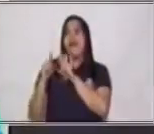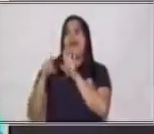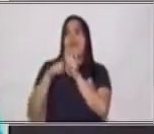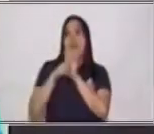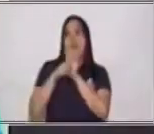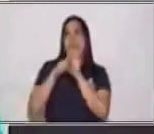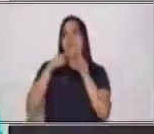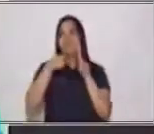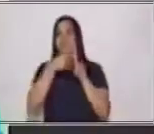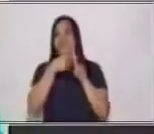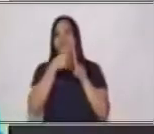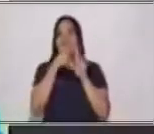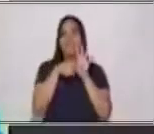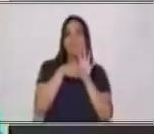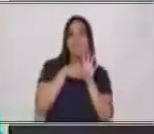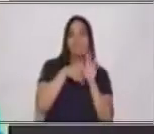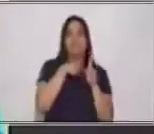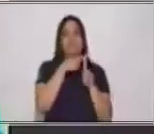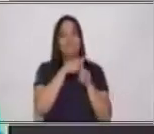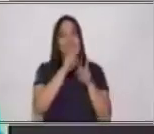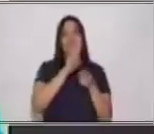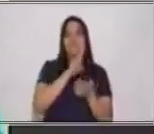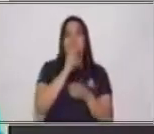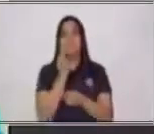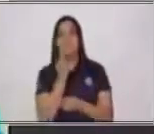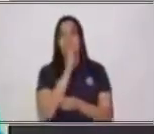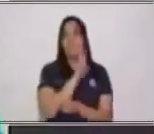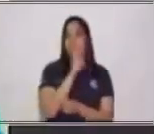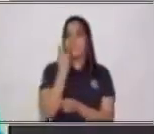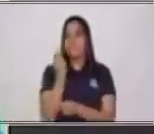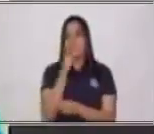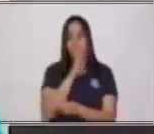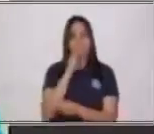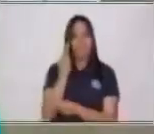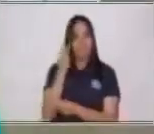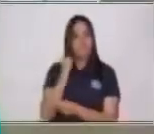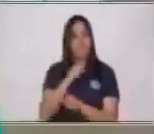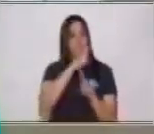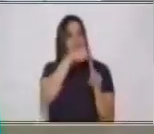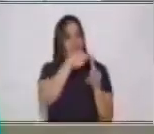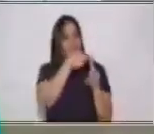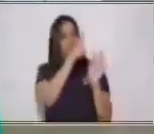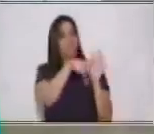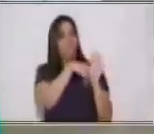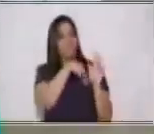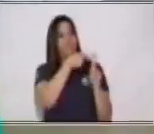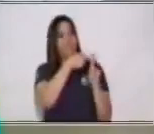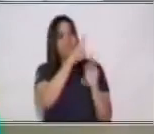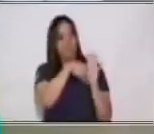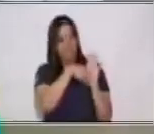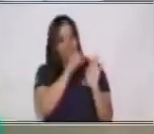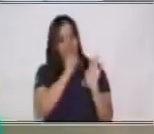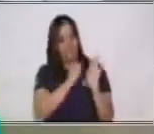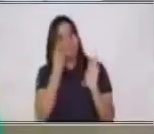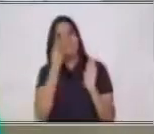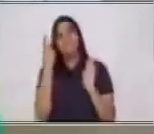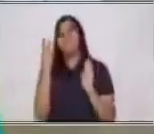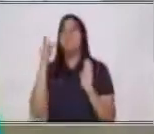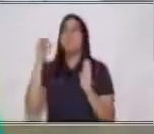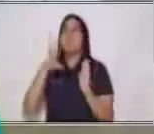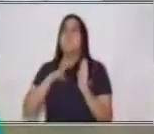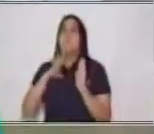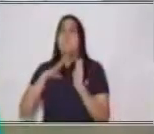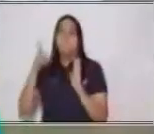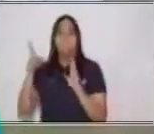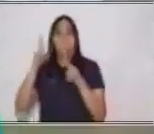alternos. Primero es positivo, negativo, positivo. Ahora se deben de multiplicar